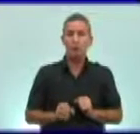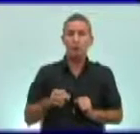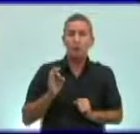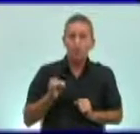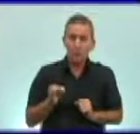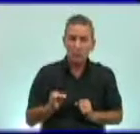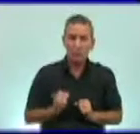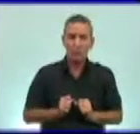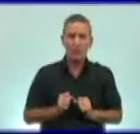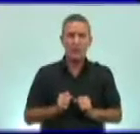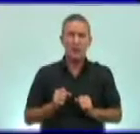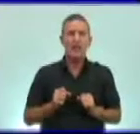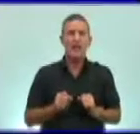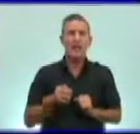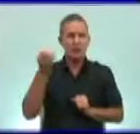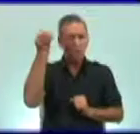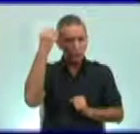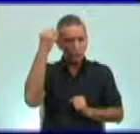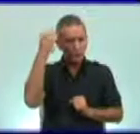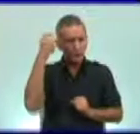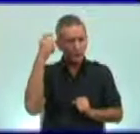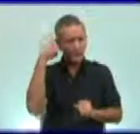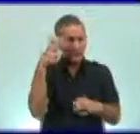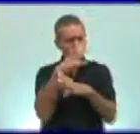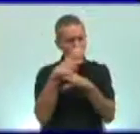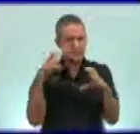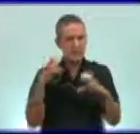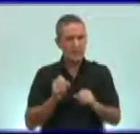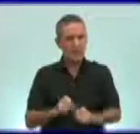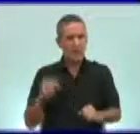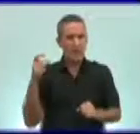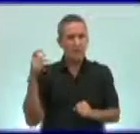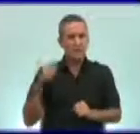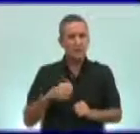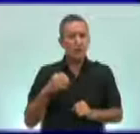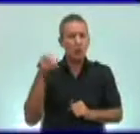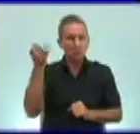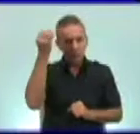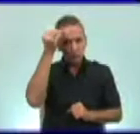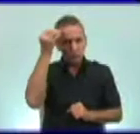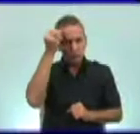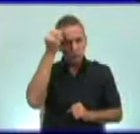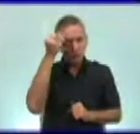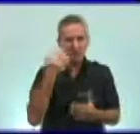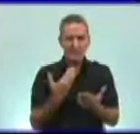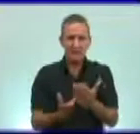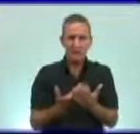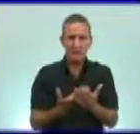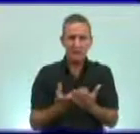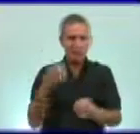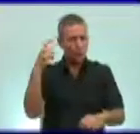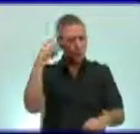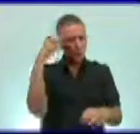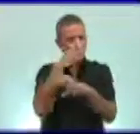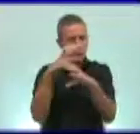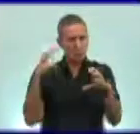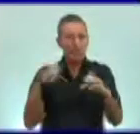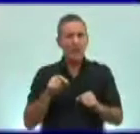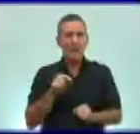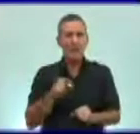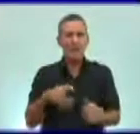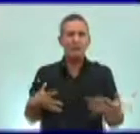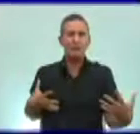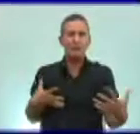saber científico y es un saber demostrado científicamente. Eso implica en los comportamientos. Inclusive